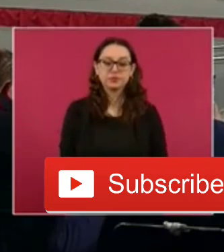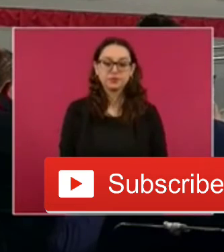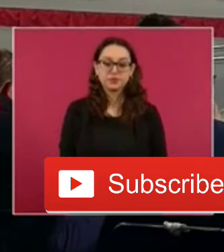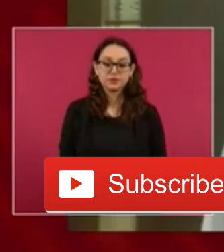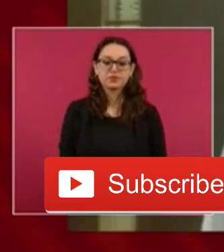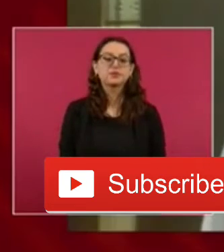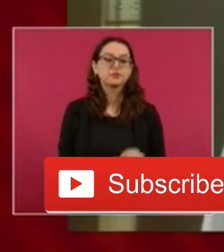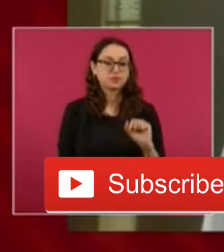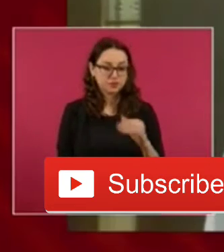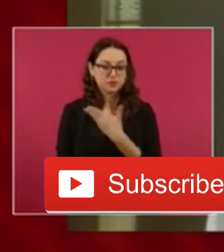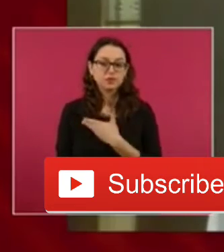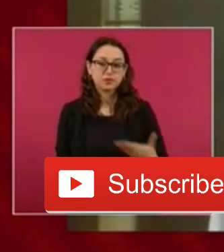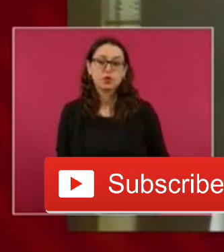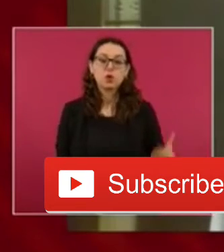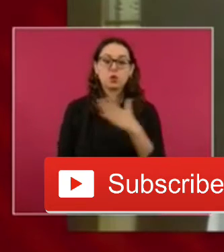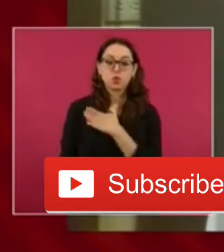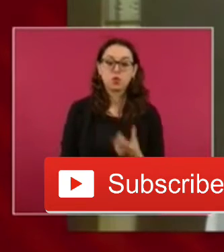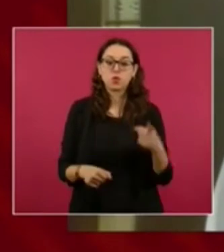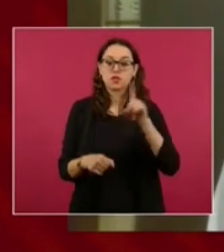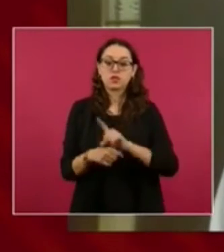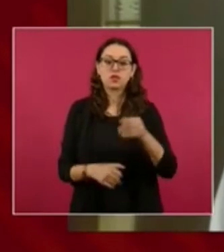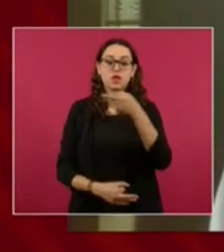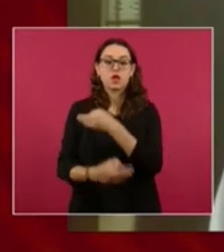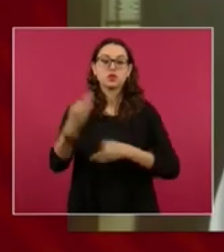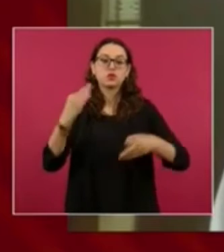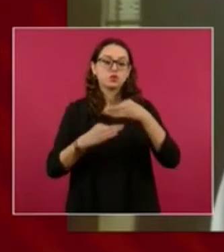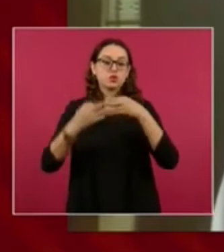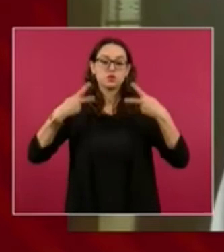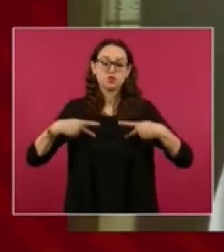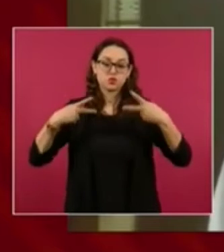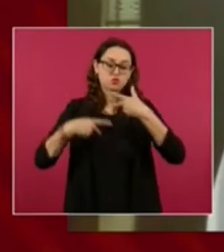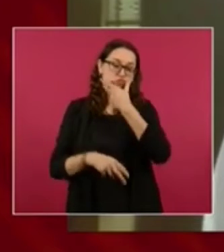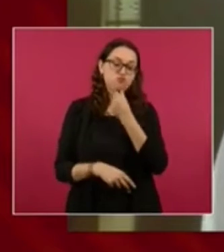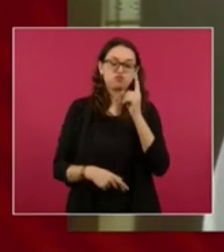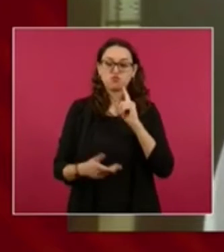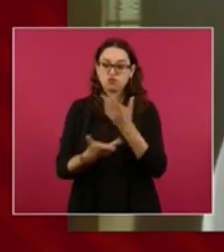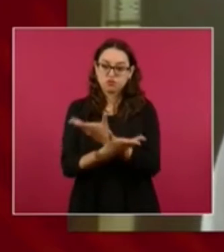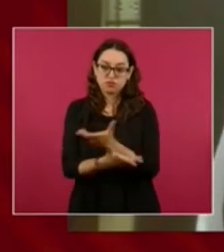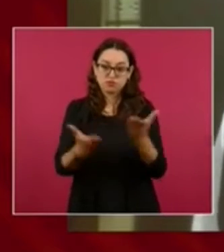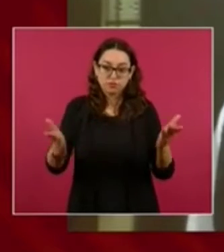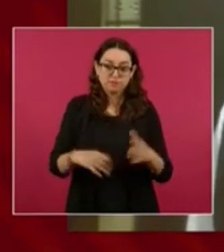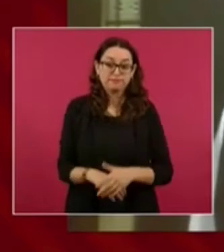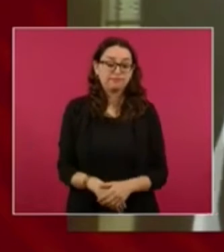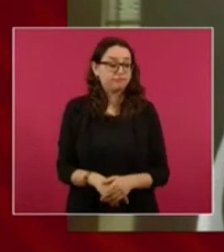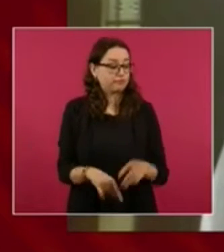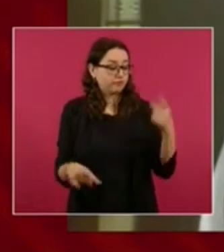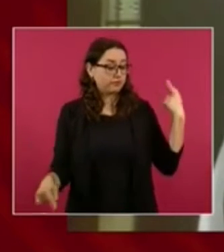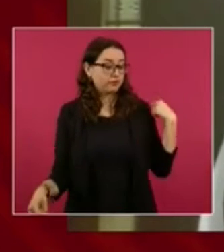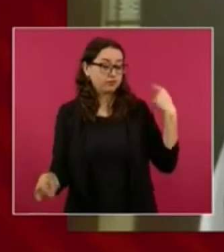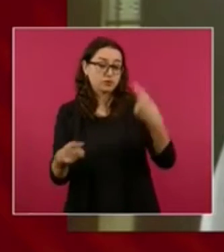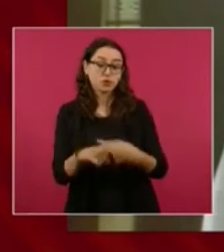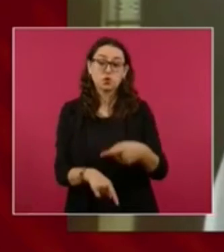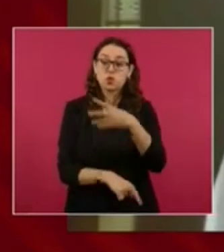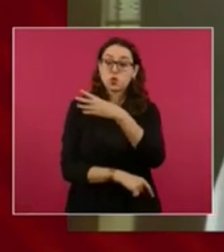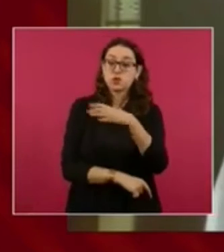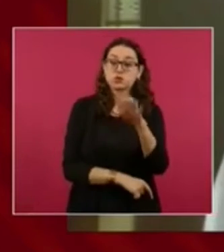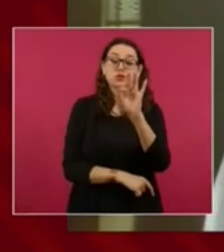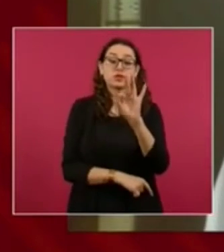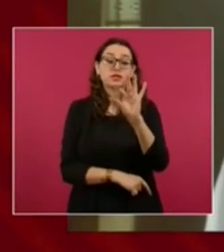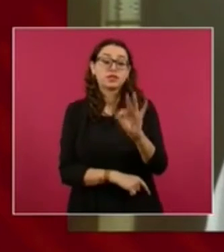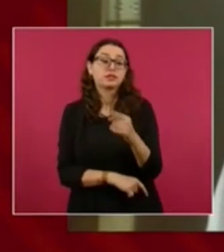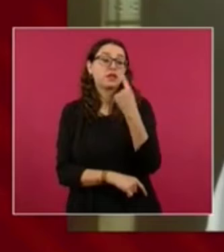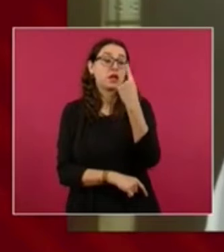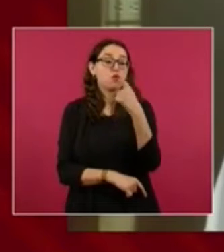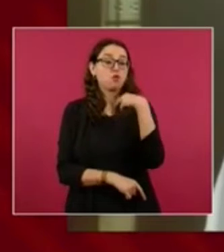agua a la mina a partir de un trabajo de especialistas, geólogos, geotécnicos, mineros y geofísicos, fue lo que explicó la titular de